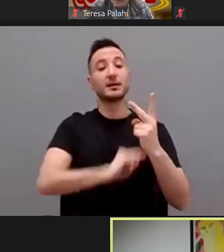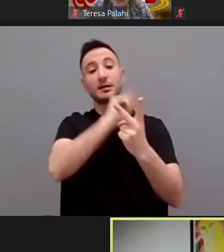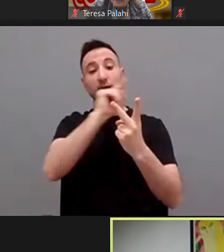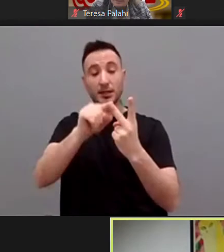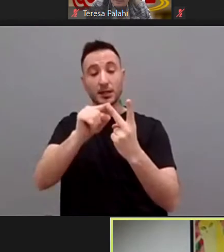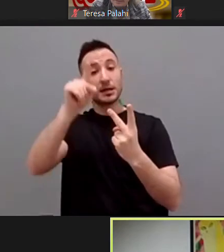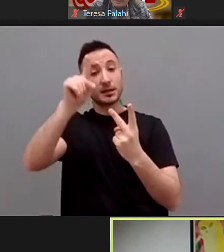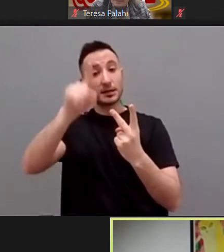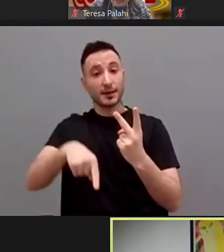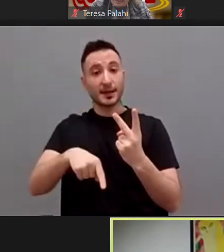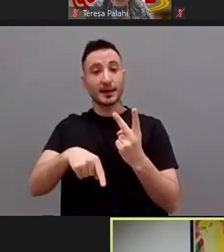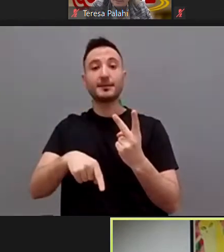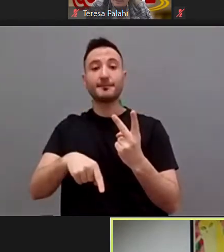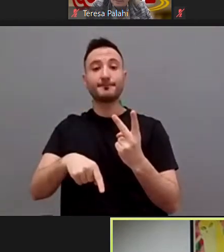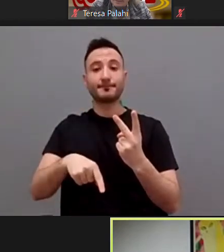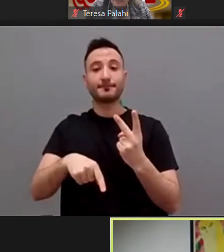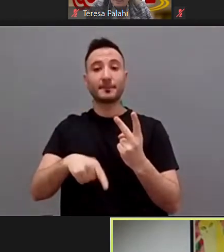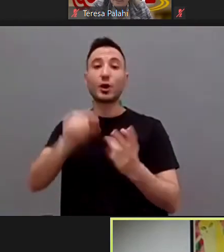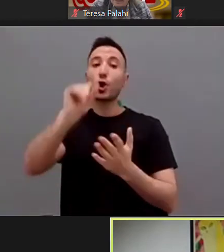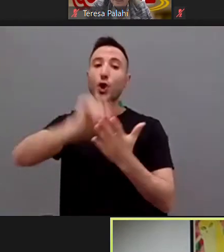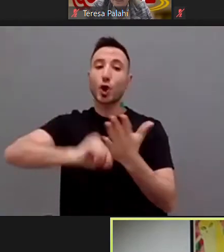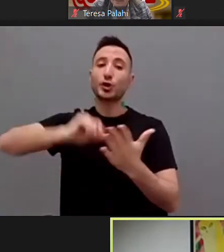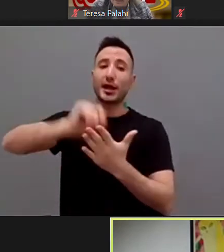supuesto, incrementar la contratación, ¿no?